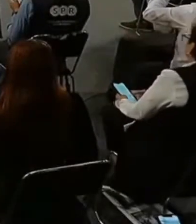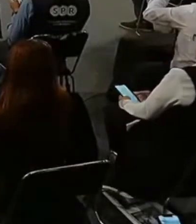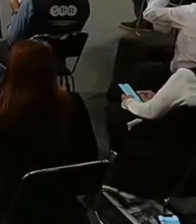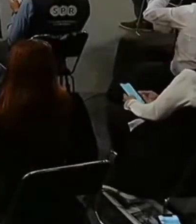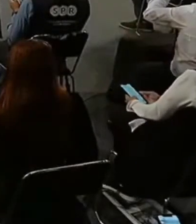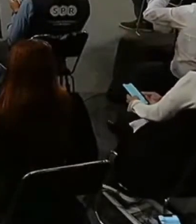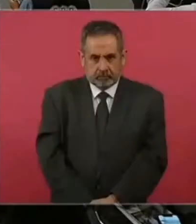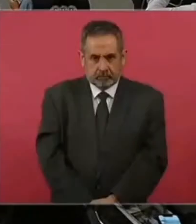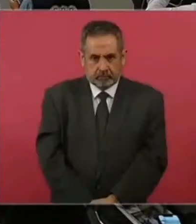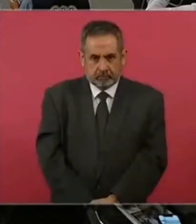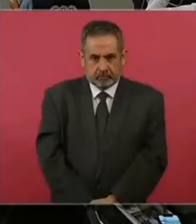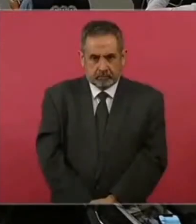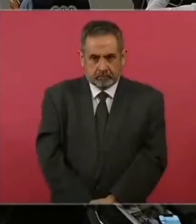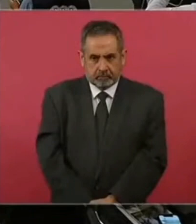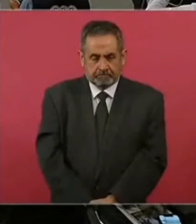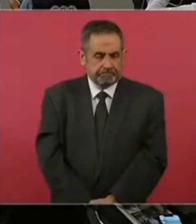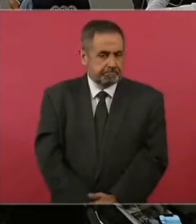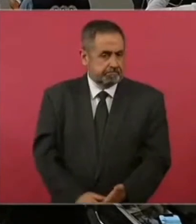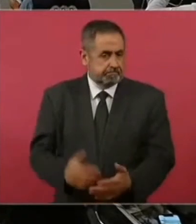nunca, nunca